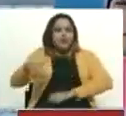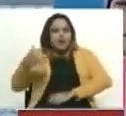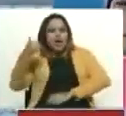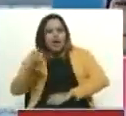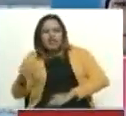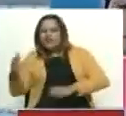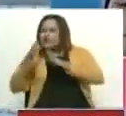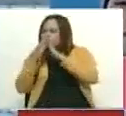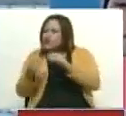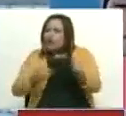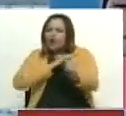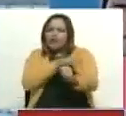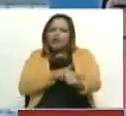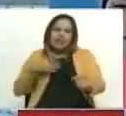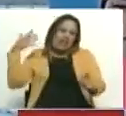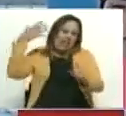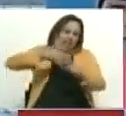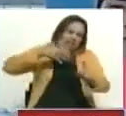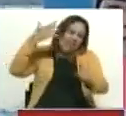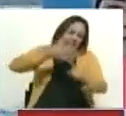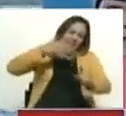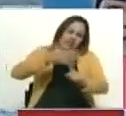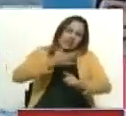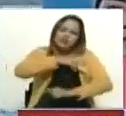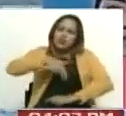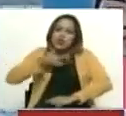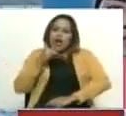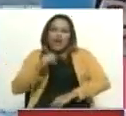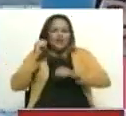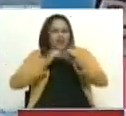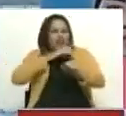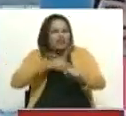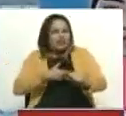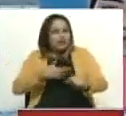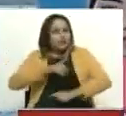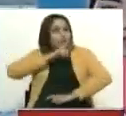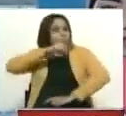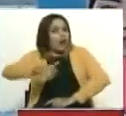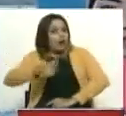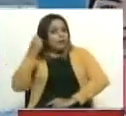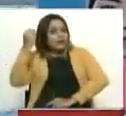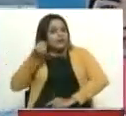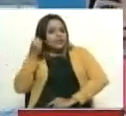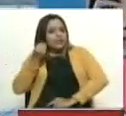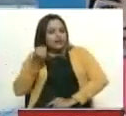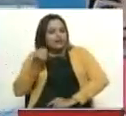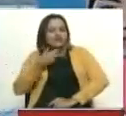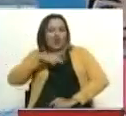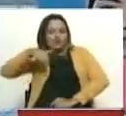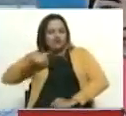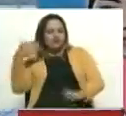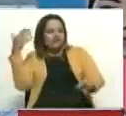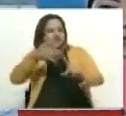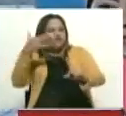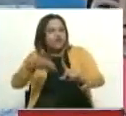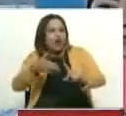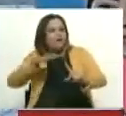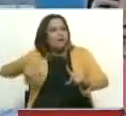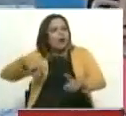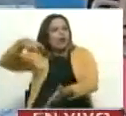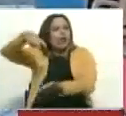con todos, contra nosotros se vinieron con saña, creyendo que de esa manera iban a lograr